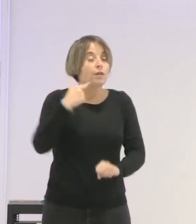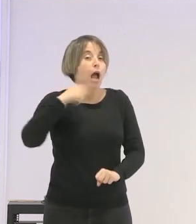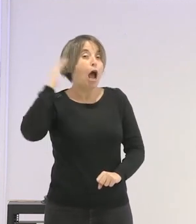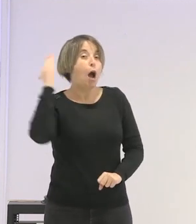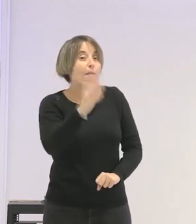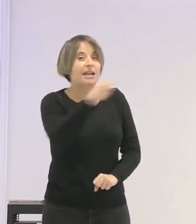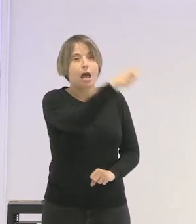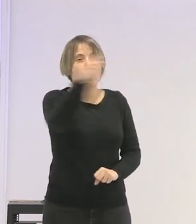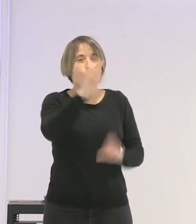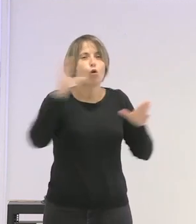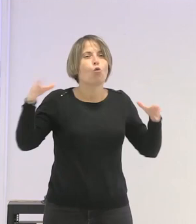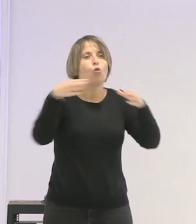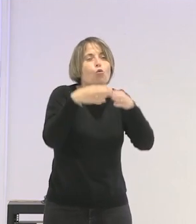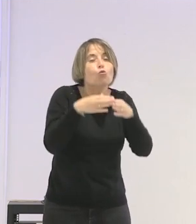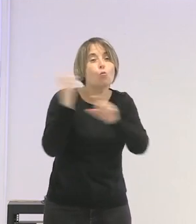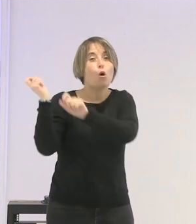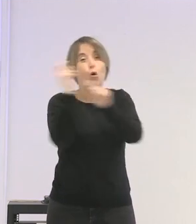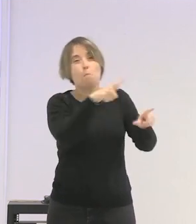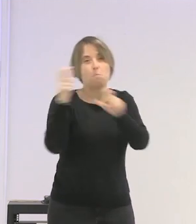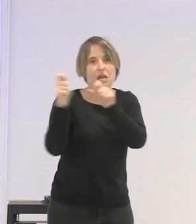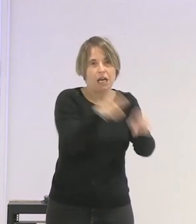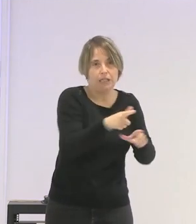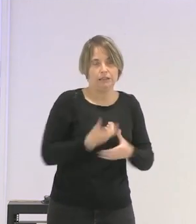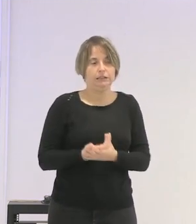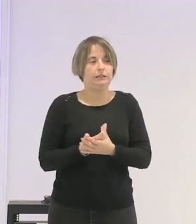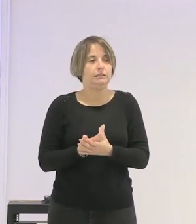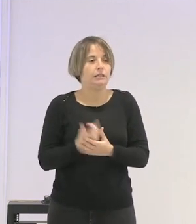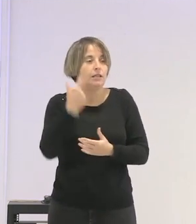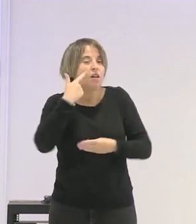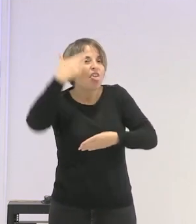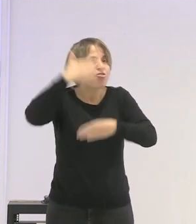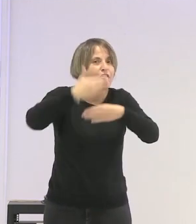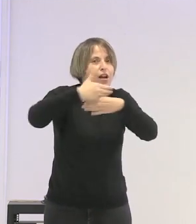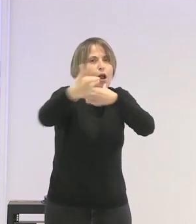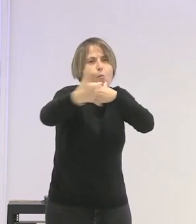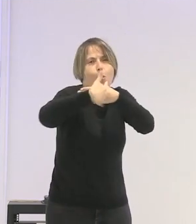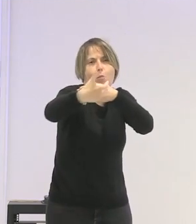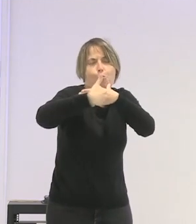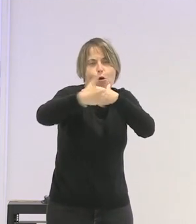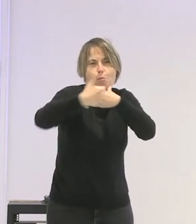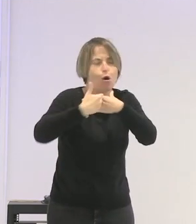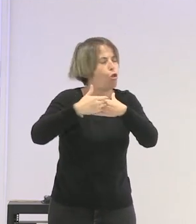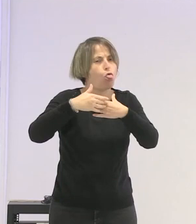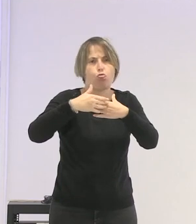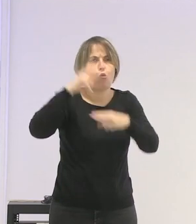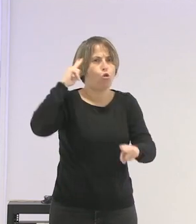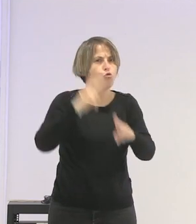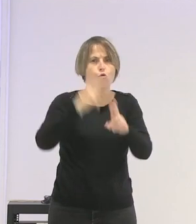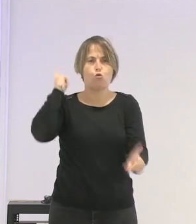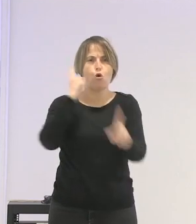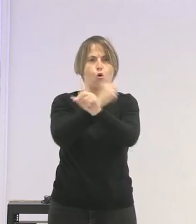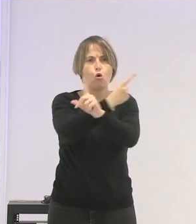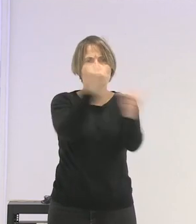verdad a los homosexuales son los migrantes. Por tanto, cerrar fronteras, una política de mano dura contra